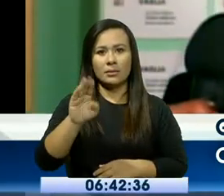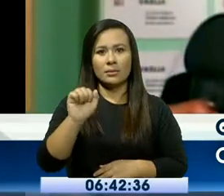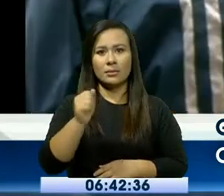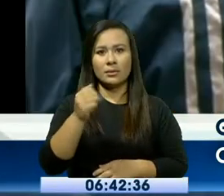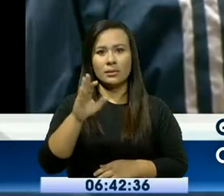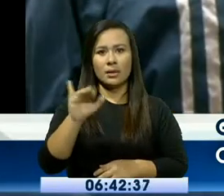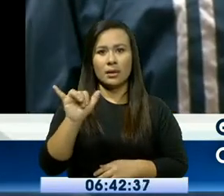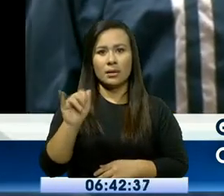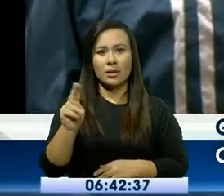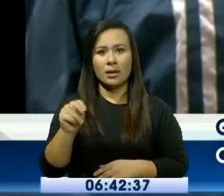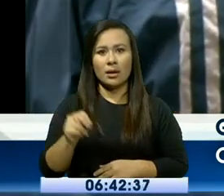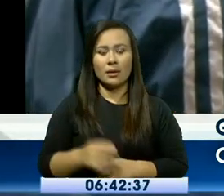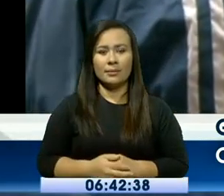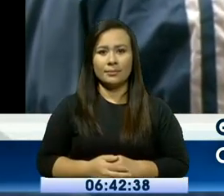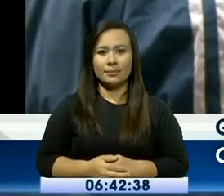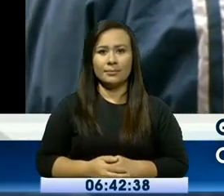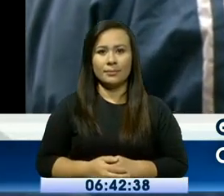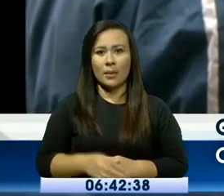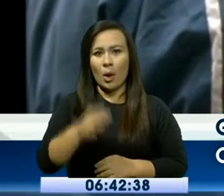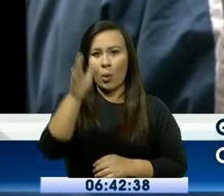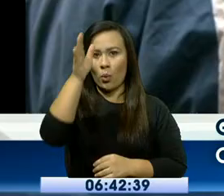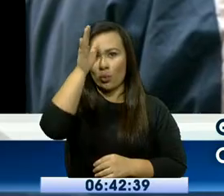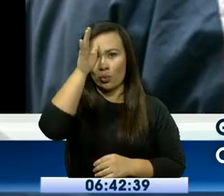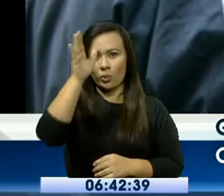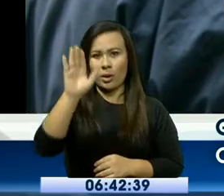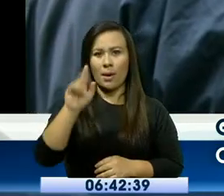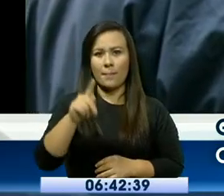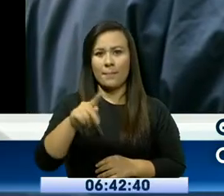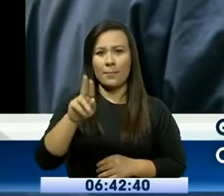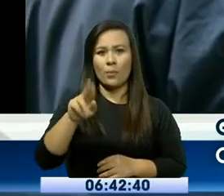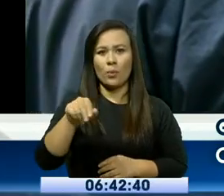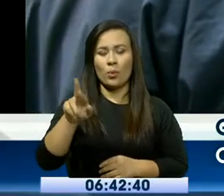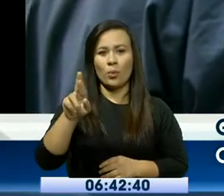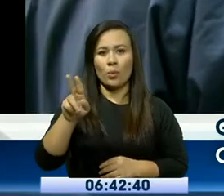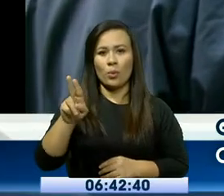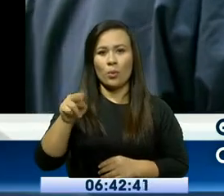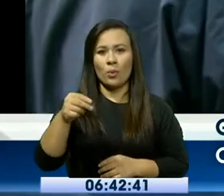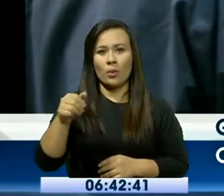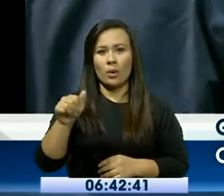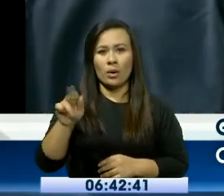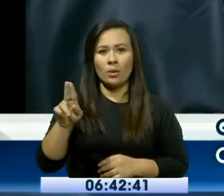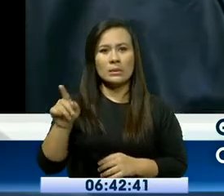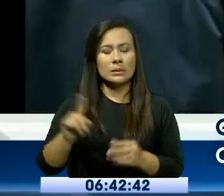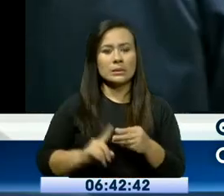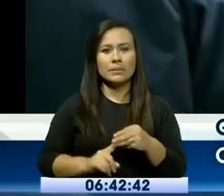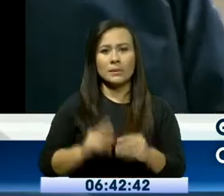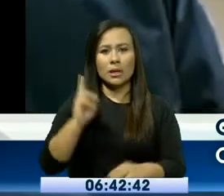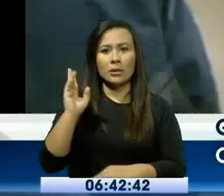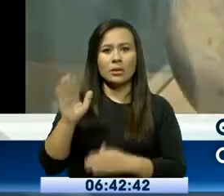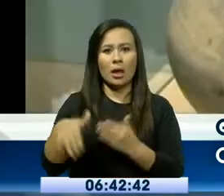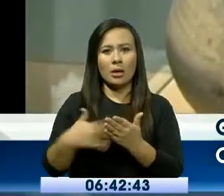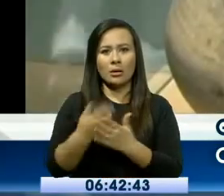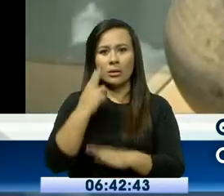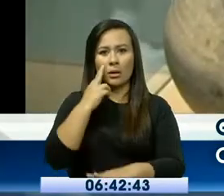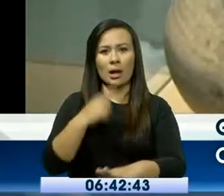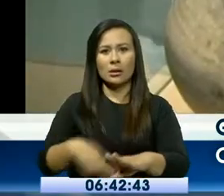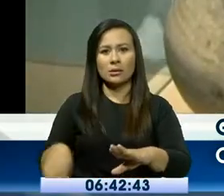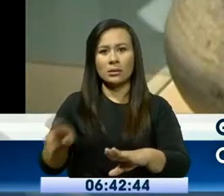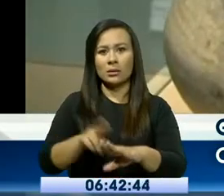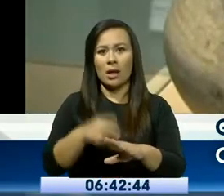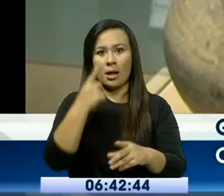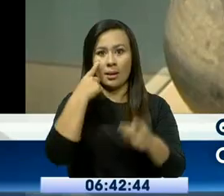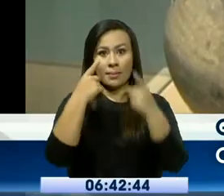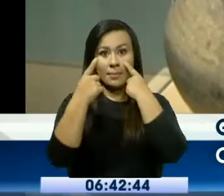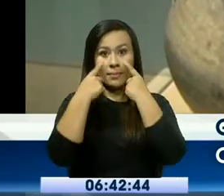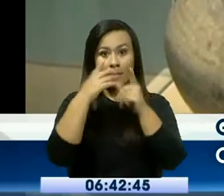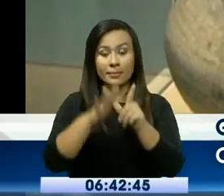culturas. La cultura puruá es muy representativa a nivel nacional. Mire usted que, por